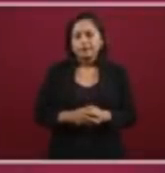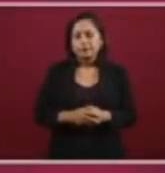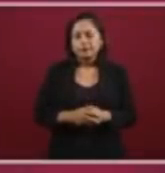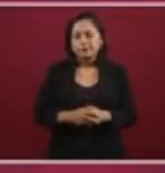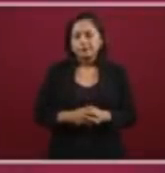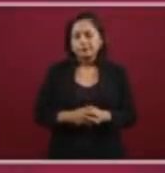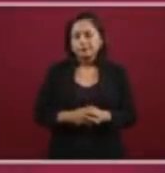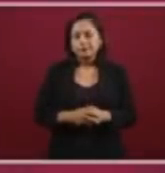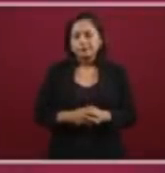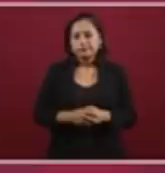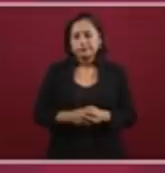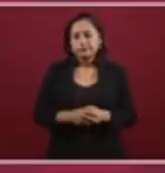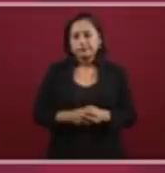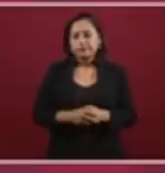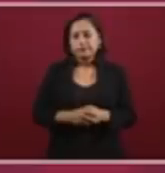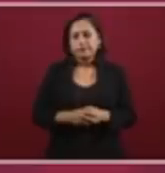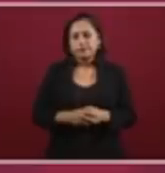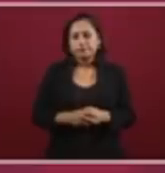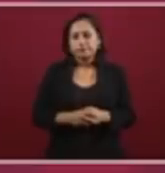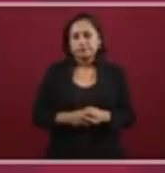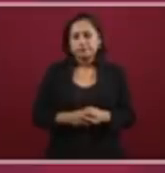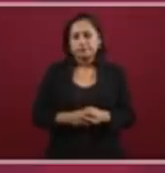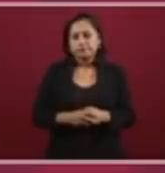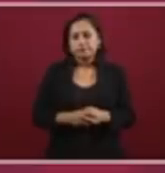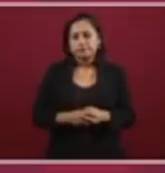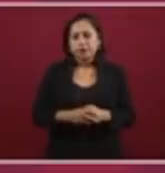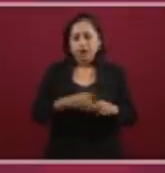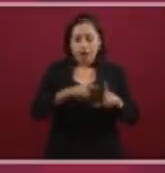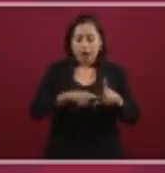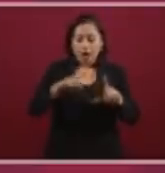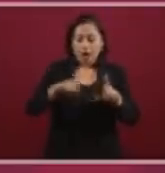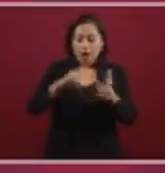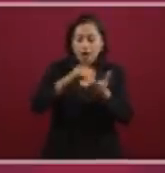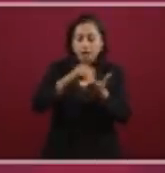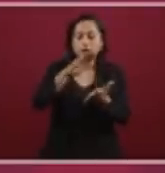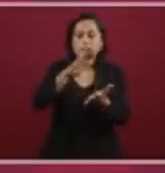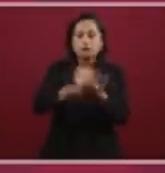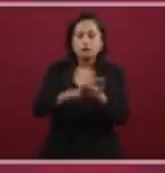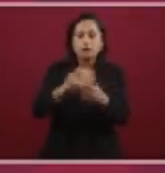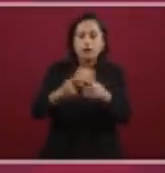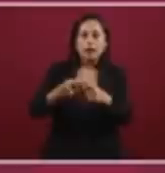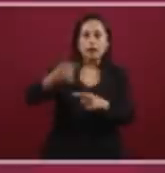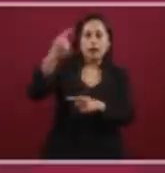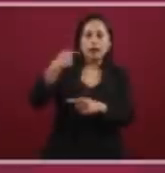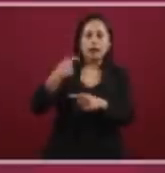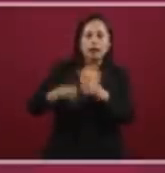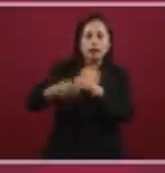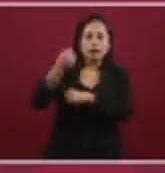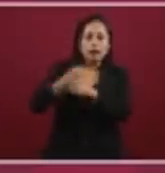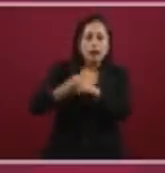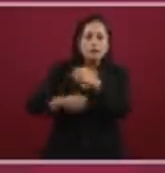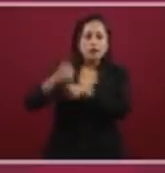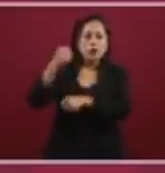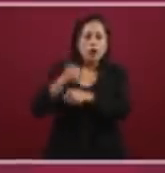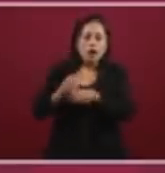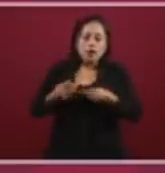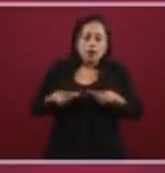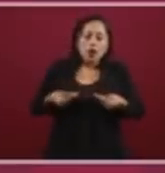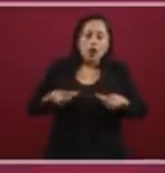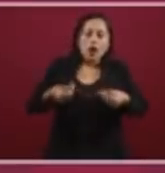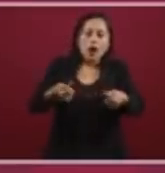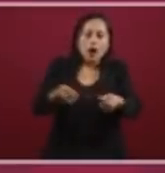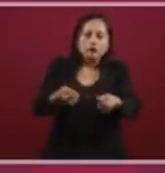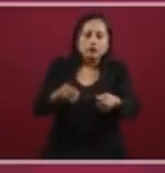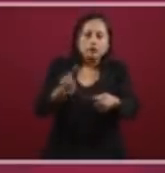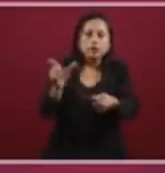las declaratorias de emergencia y los gastos por año para comparar